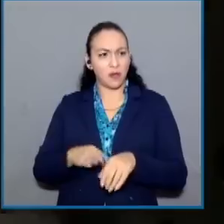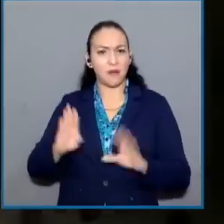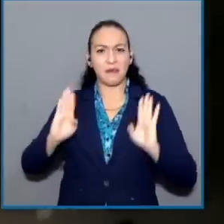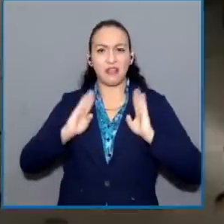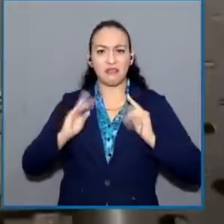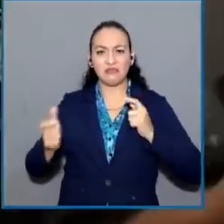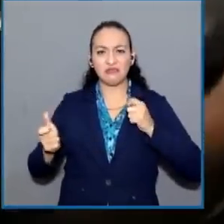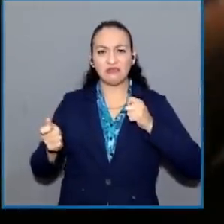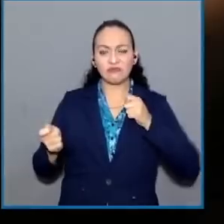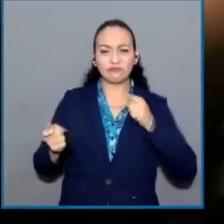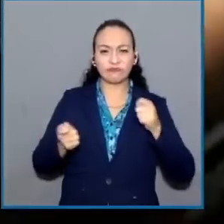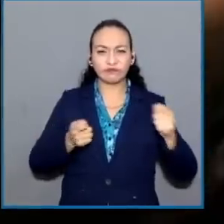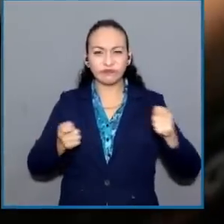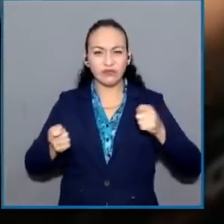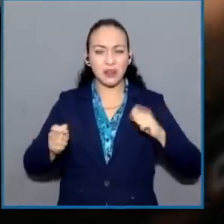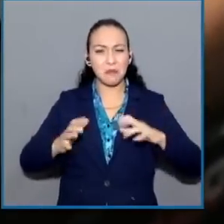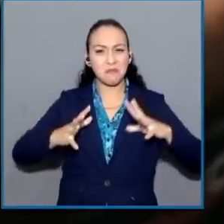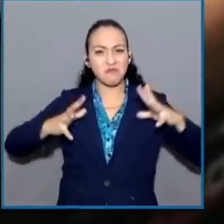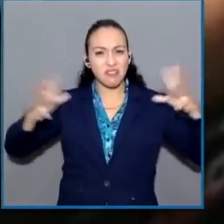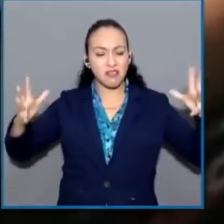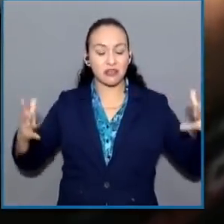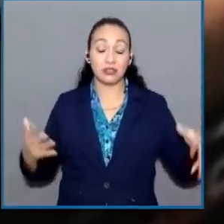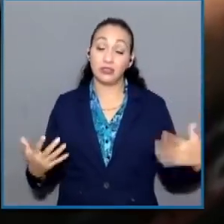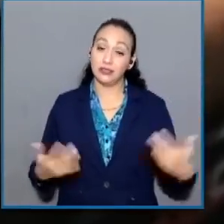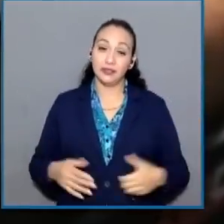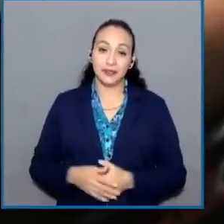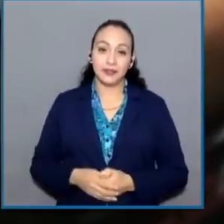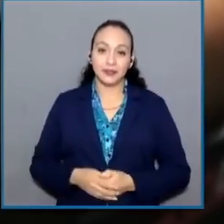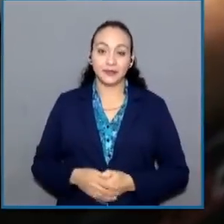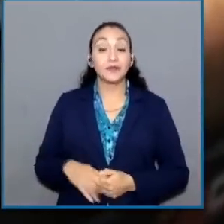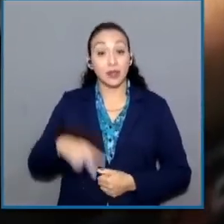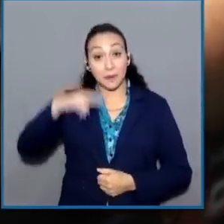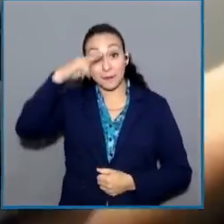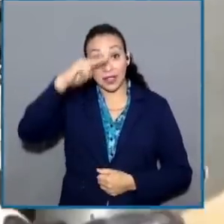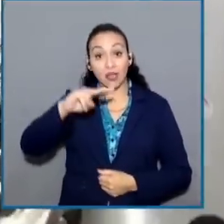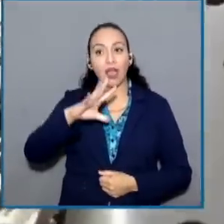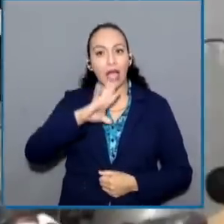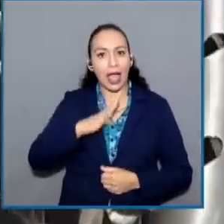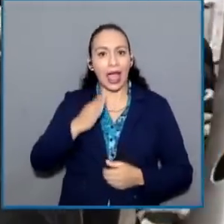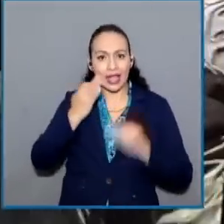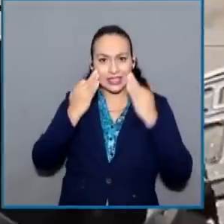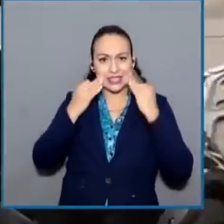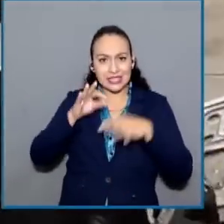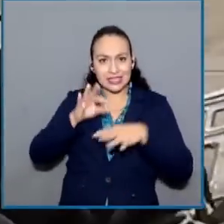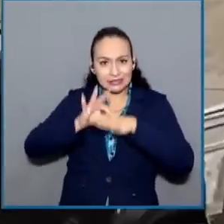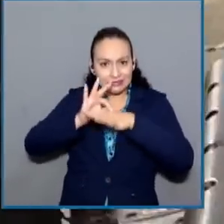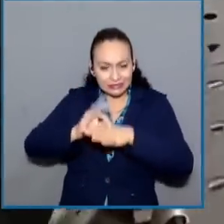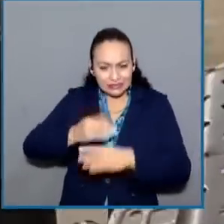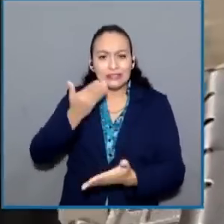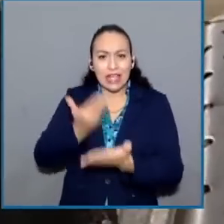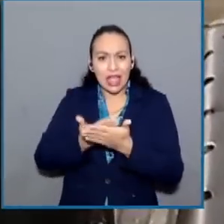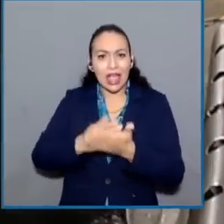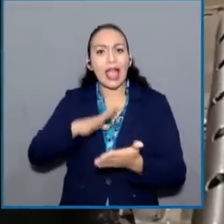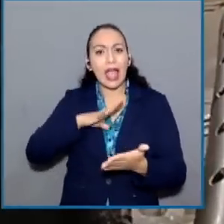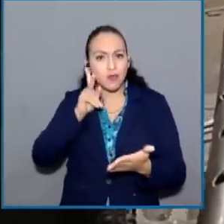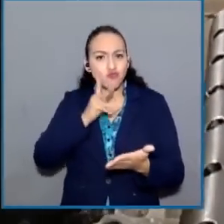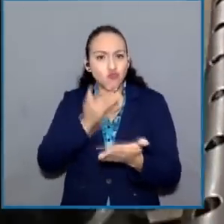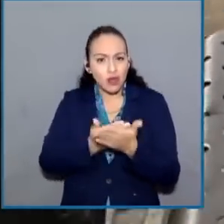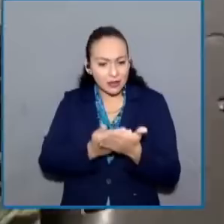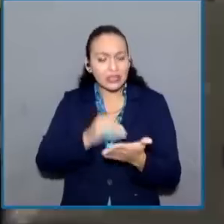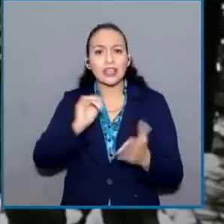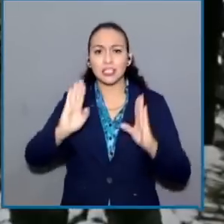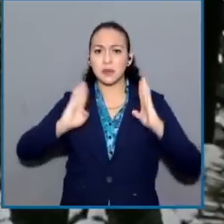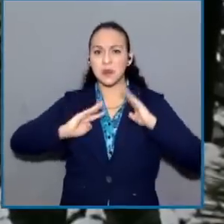uniformado. Lamentaron que a pesar de que en México existe evidencia documentada del aumento de la violencia y violaciones a derechos humanos